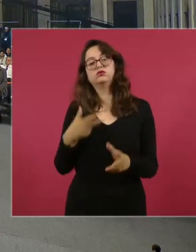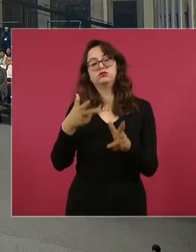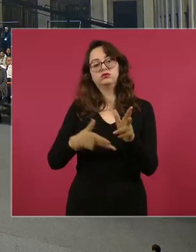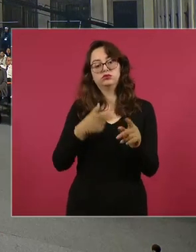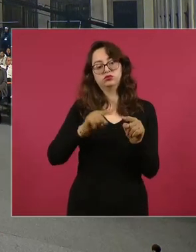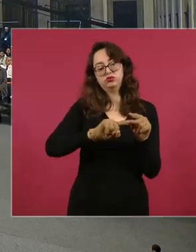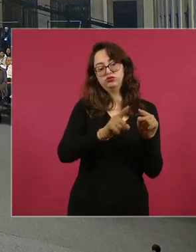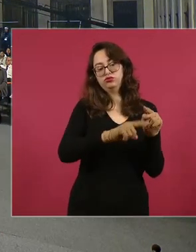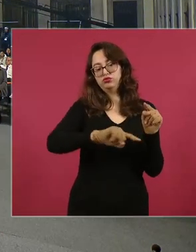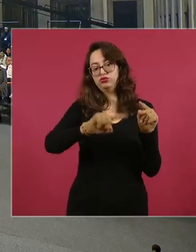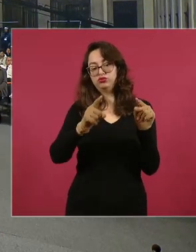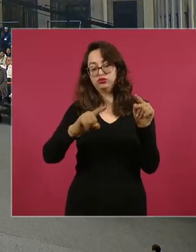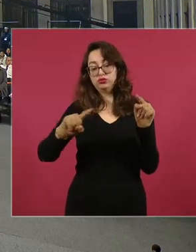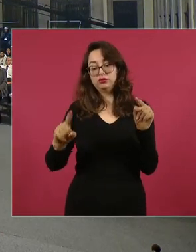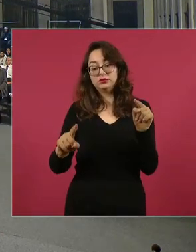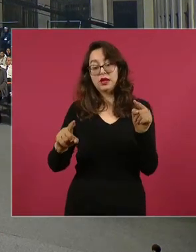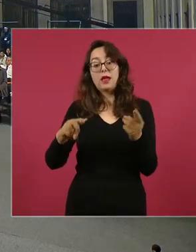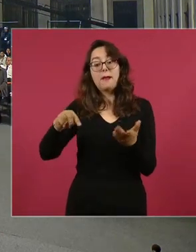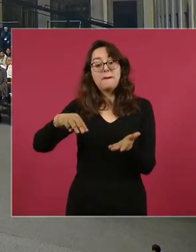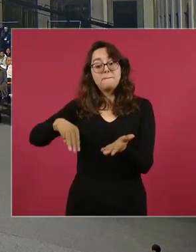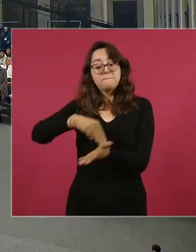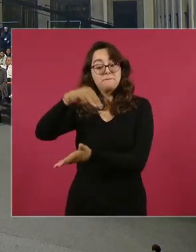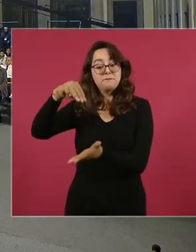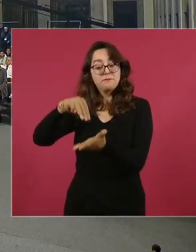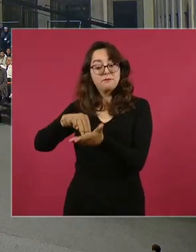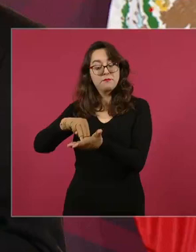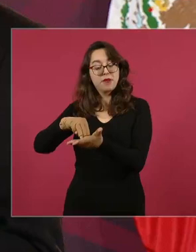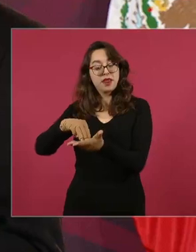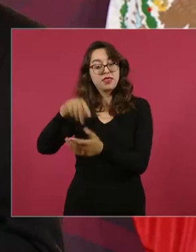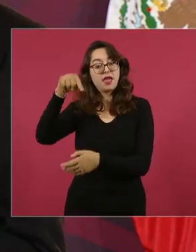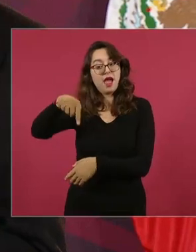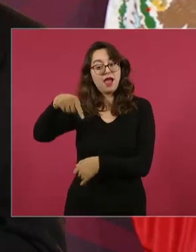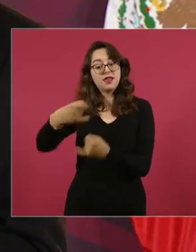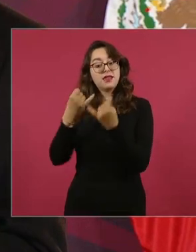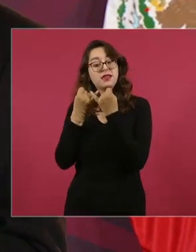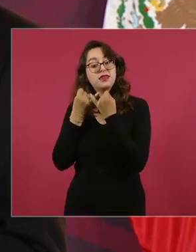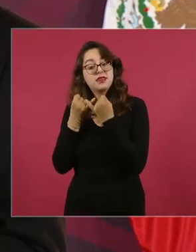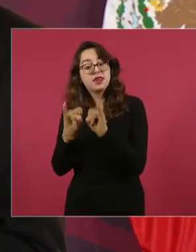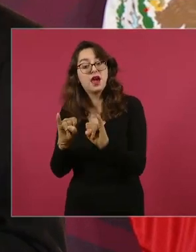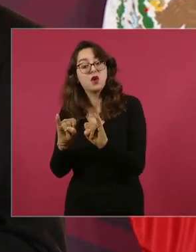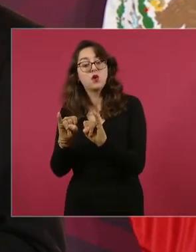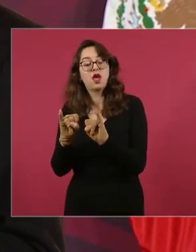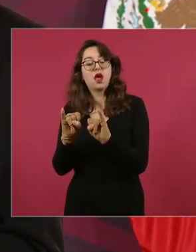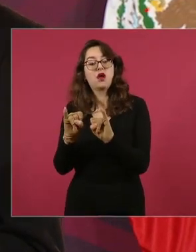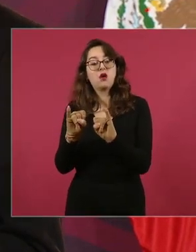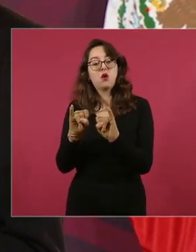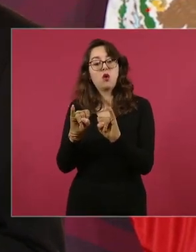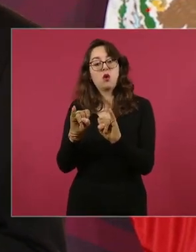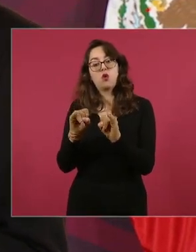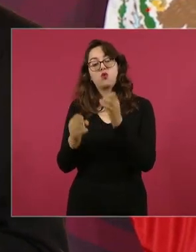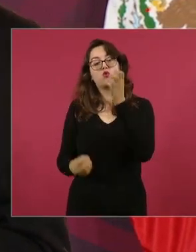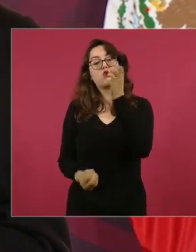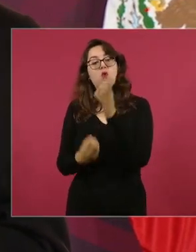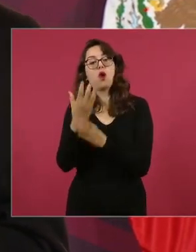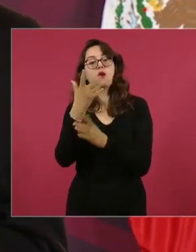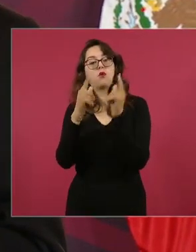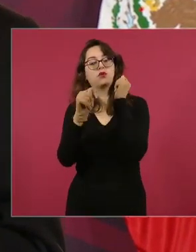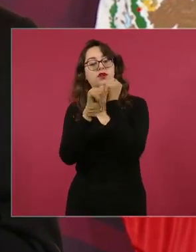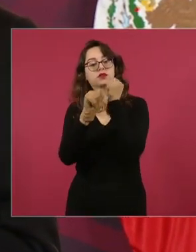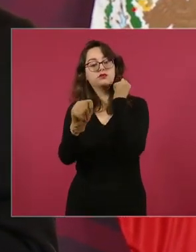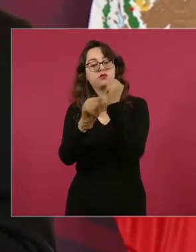Mérida porque va a inaugurarse. El gobierno del estado impulsó un sistema de